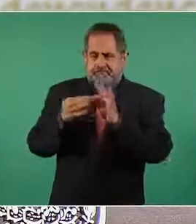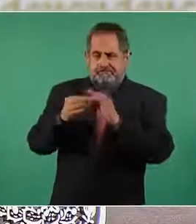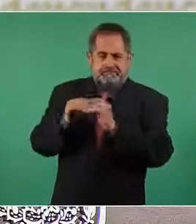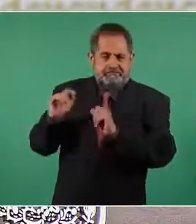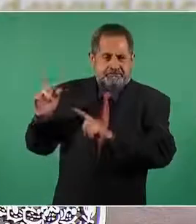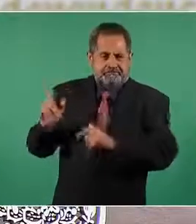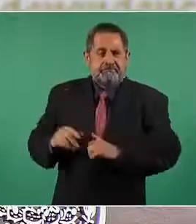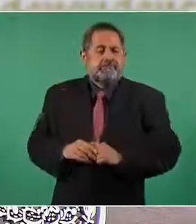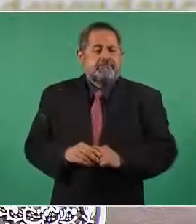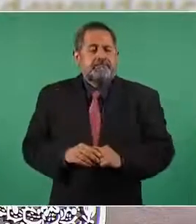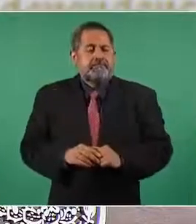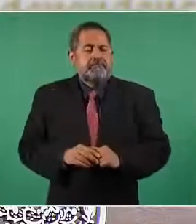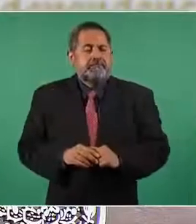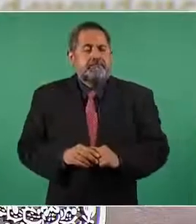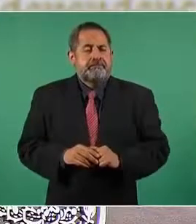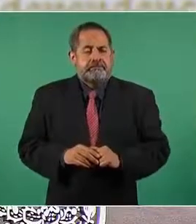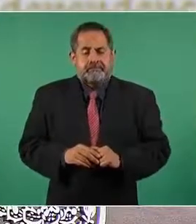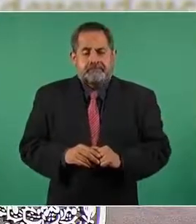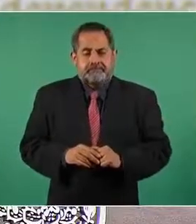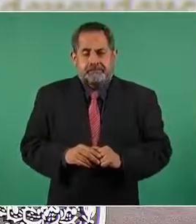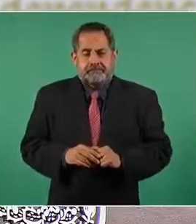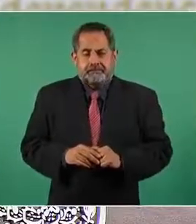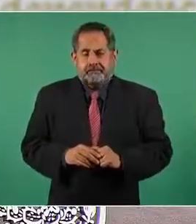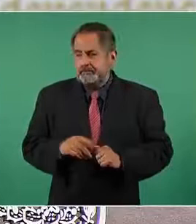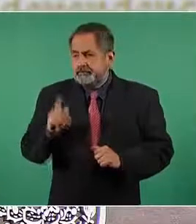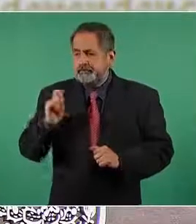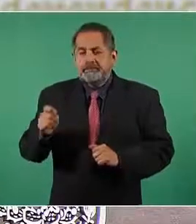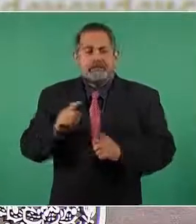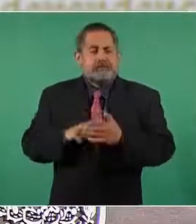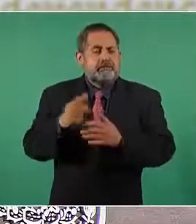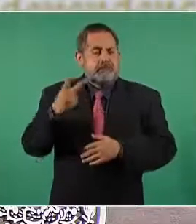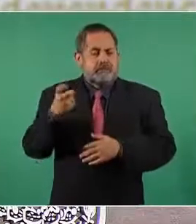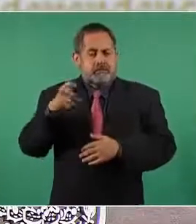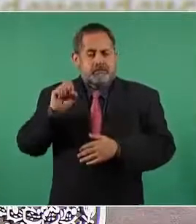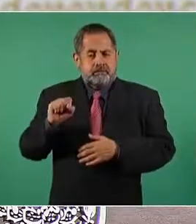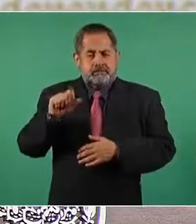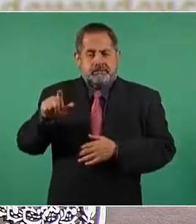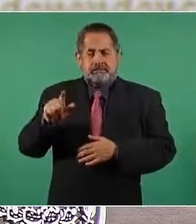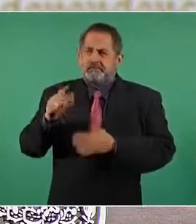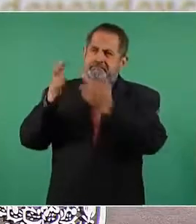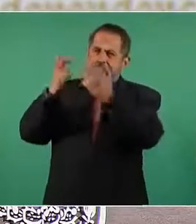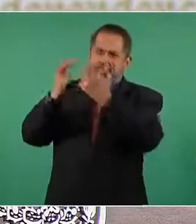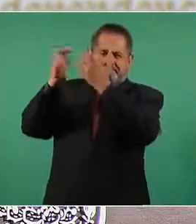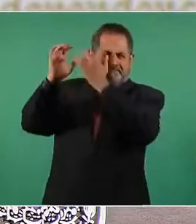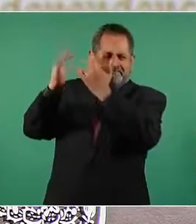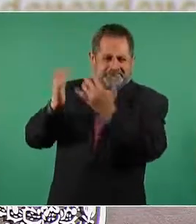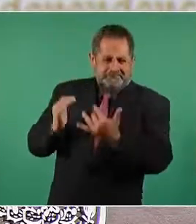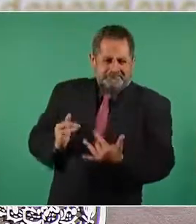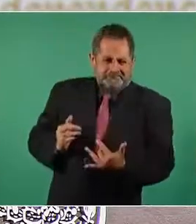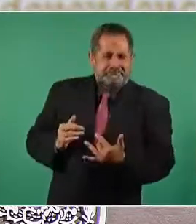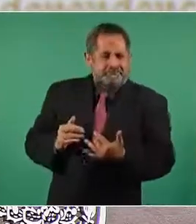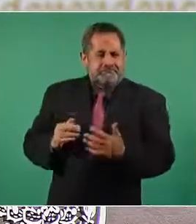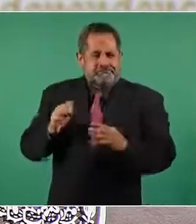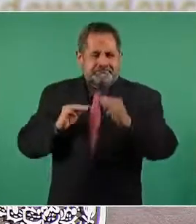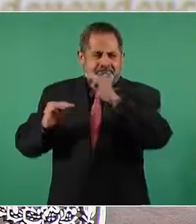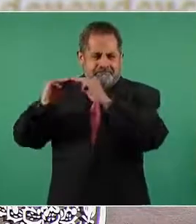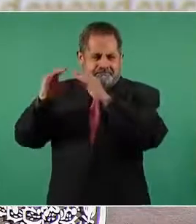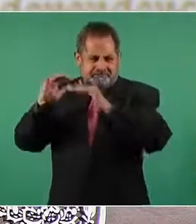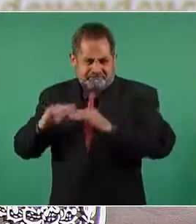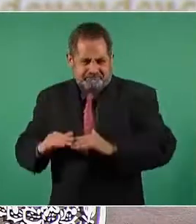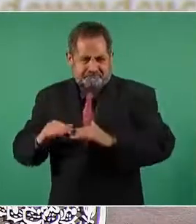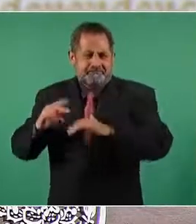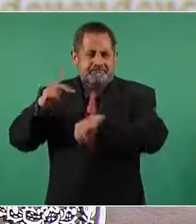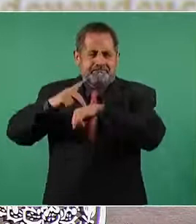manera. La identificación de 267 derrumbes, caída de tierra, piedras